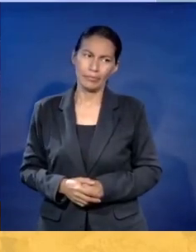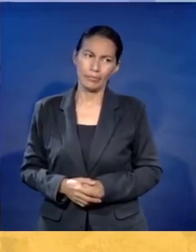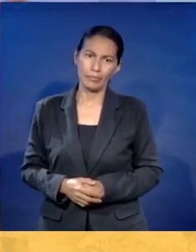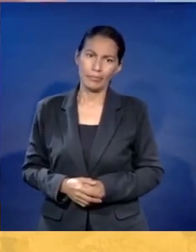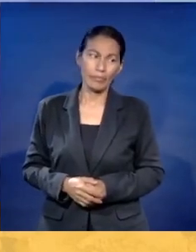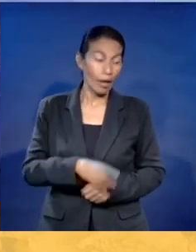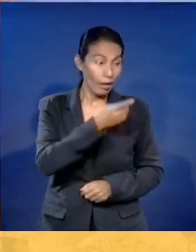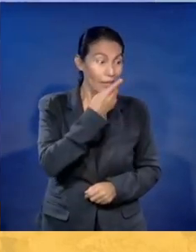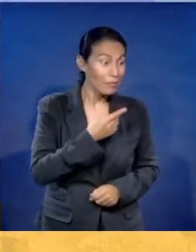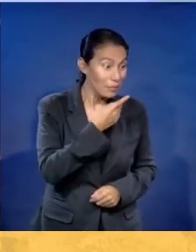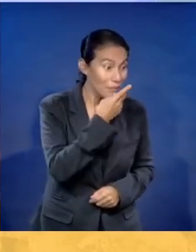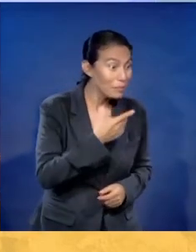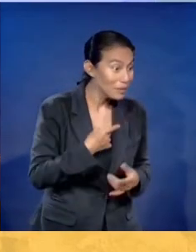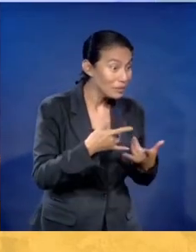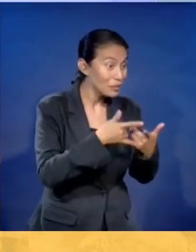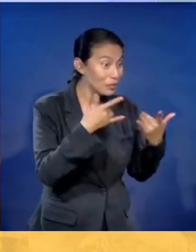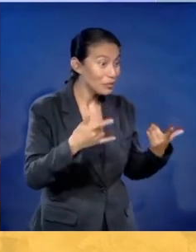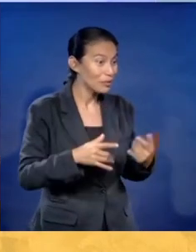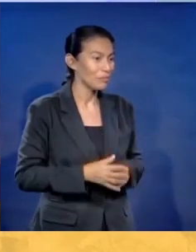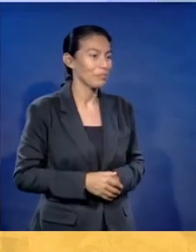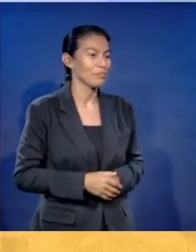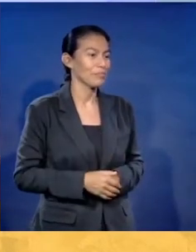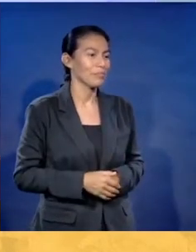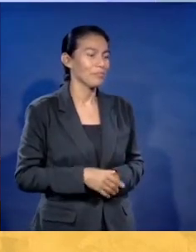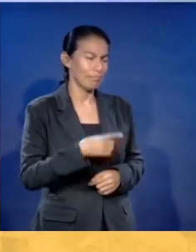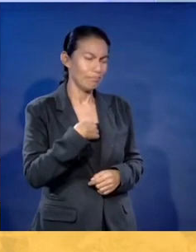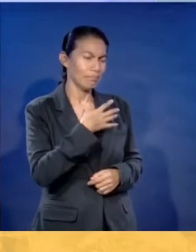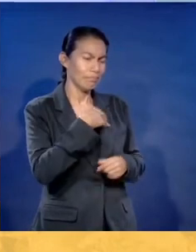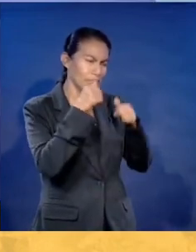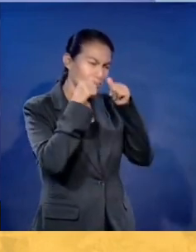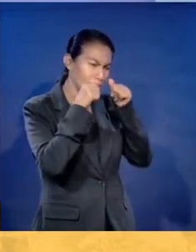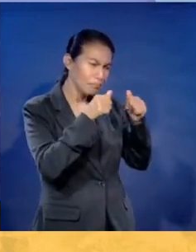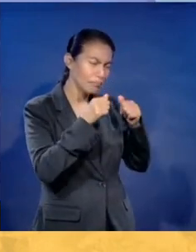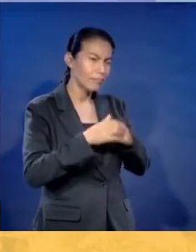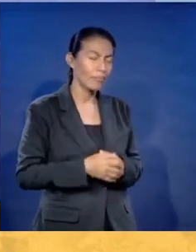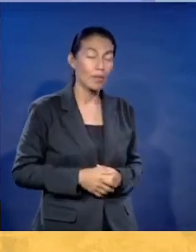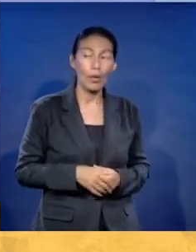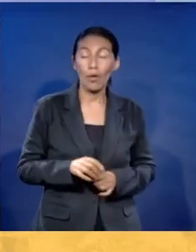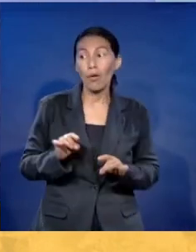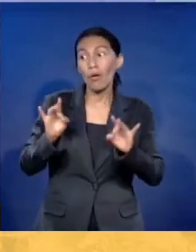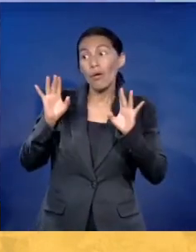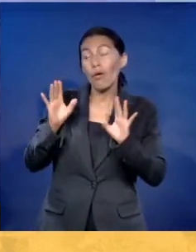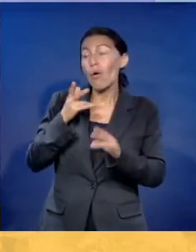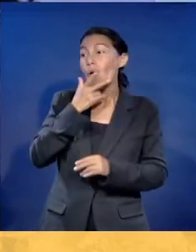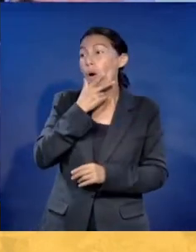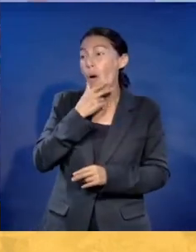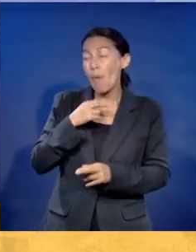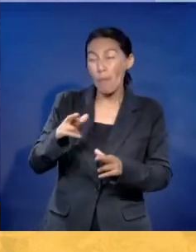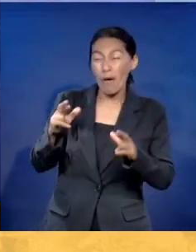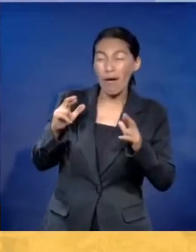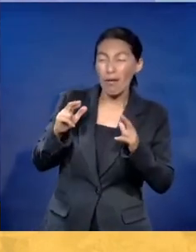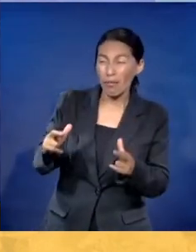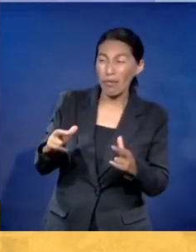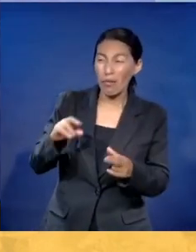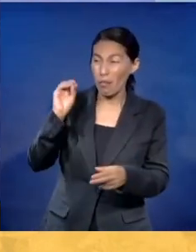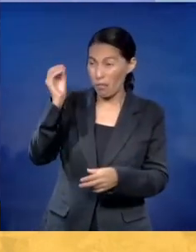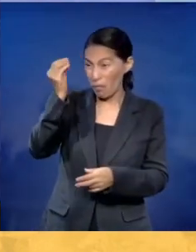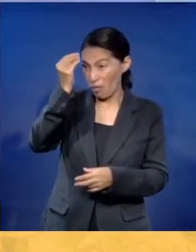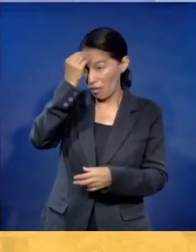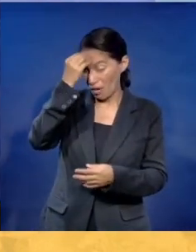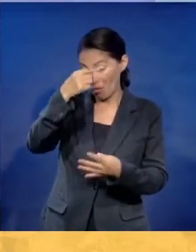cuente la historia cuéntela cuéntela que su hijo escucha si fíjese que había un hombre rico que tenía muchas ovejas no y